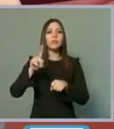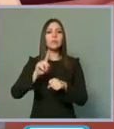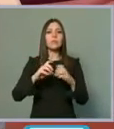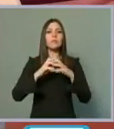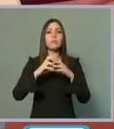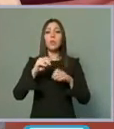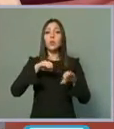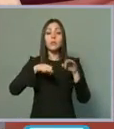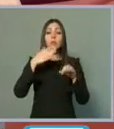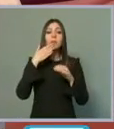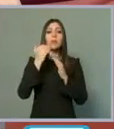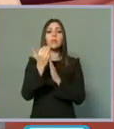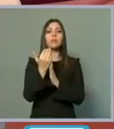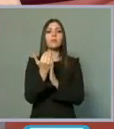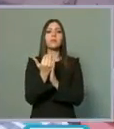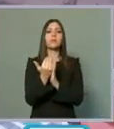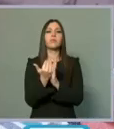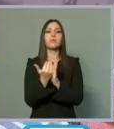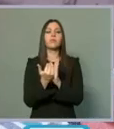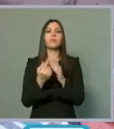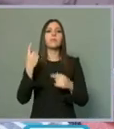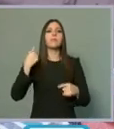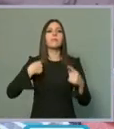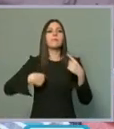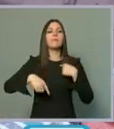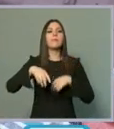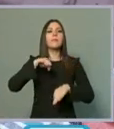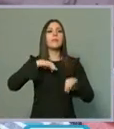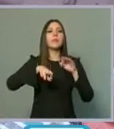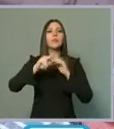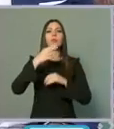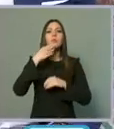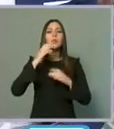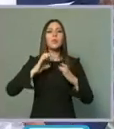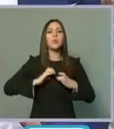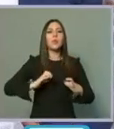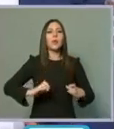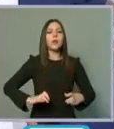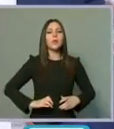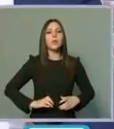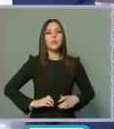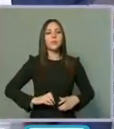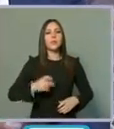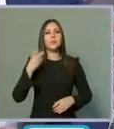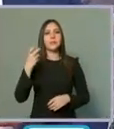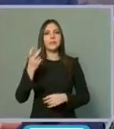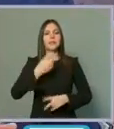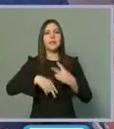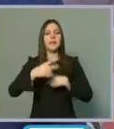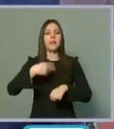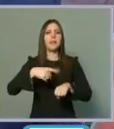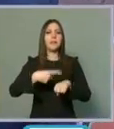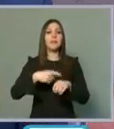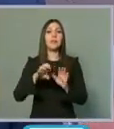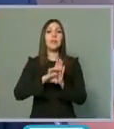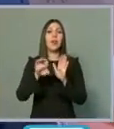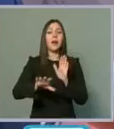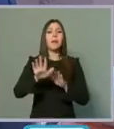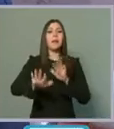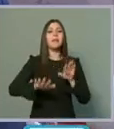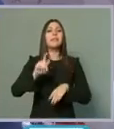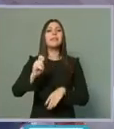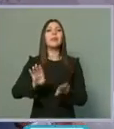ese funcionamiento bajo y el hipertiroidismo es un funcionamiento acelerado. Entonces, la sintomatología que pueden producir cuando